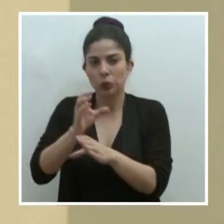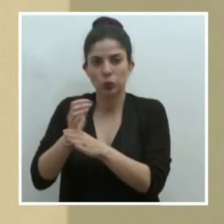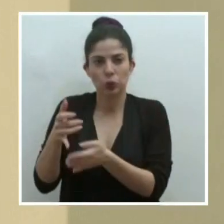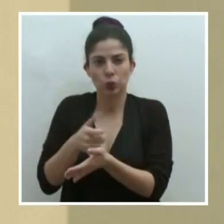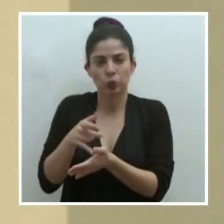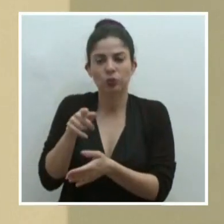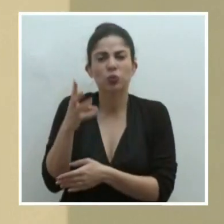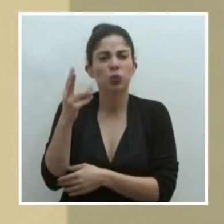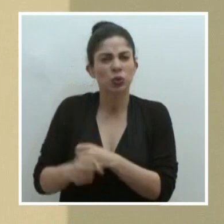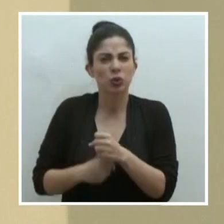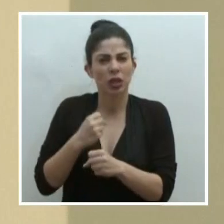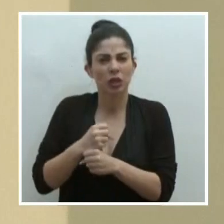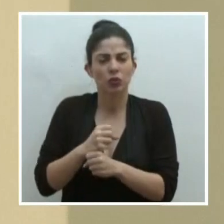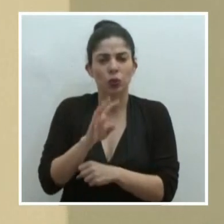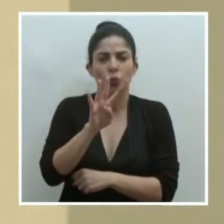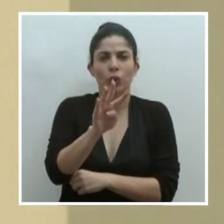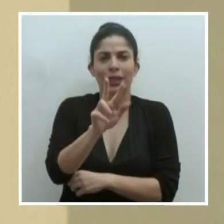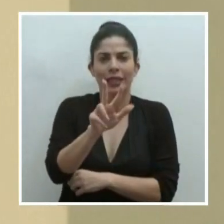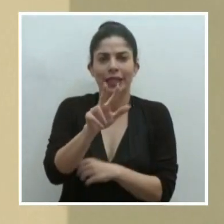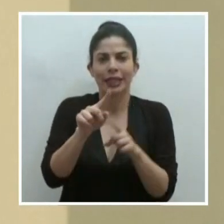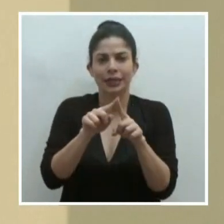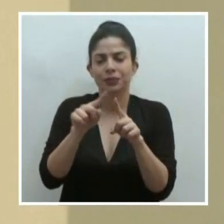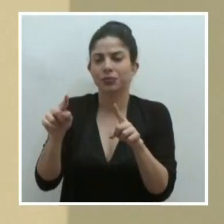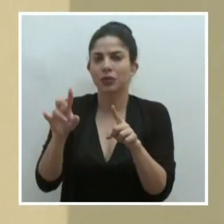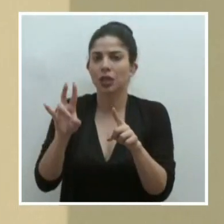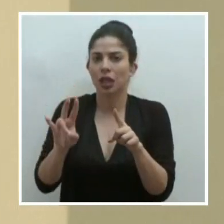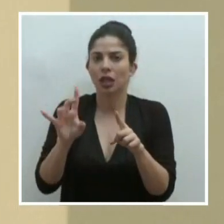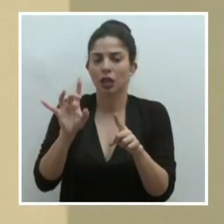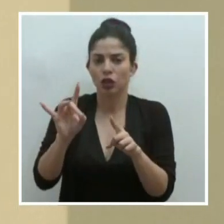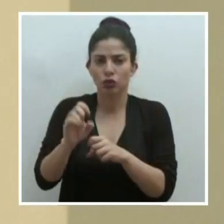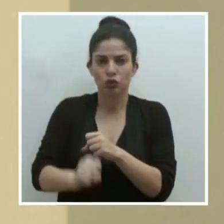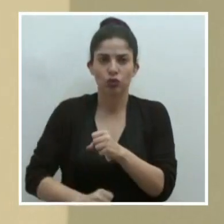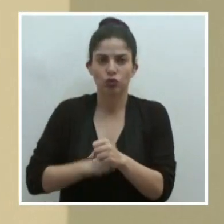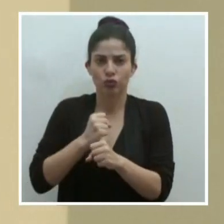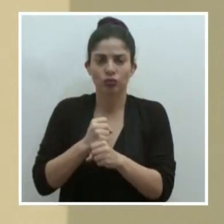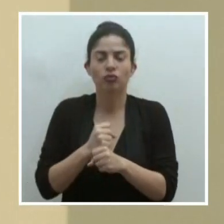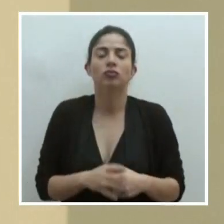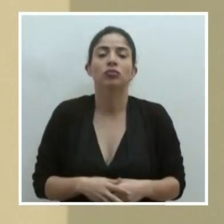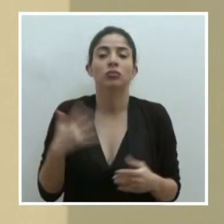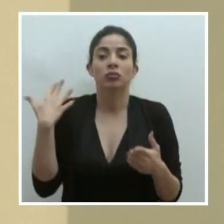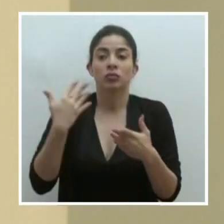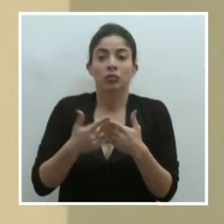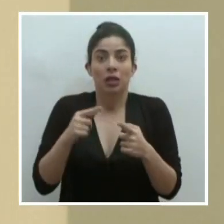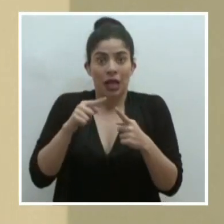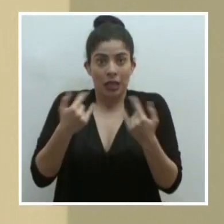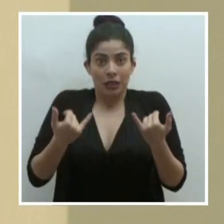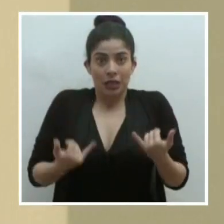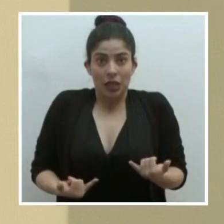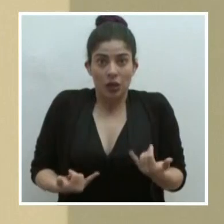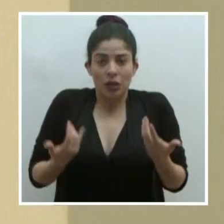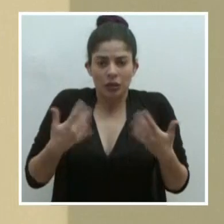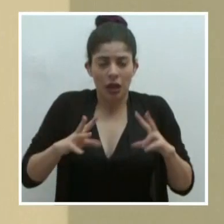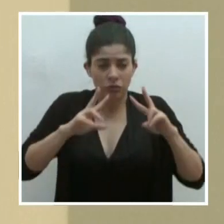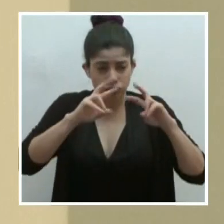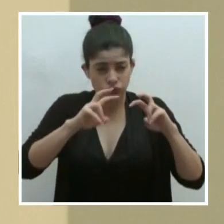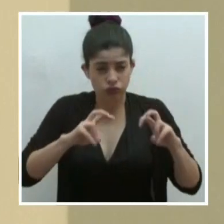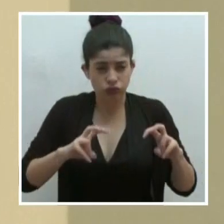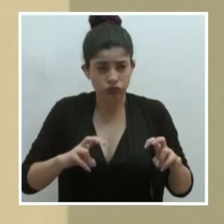de edad va desde los 43 hasta los 78 años. Hasta este momento se han